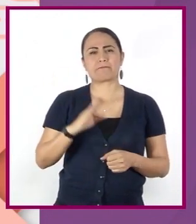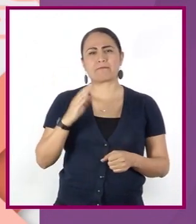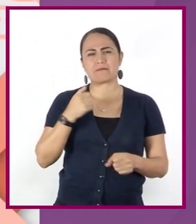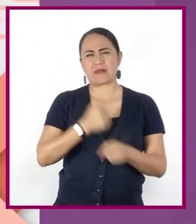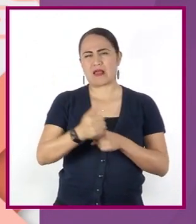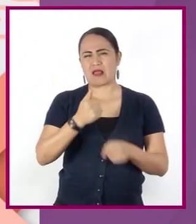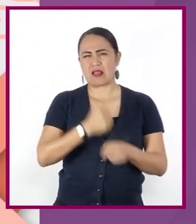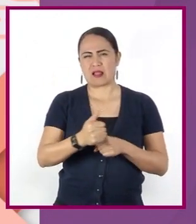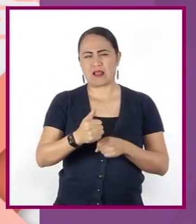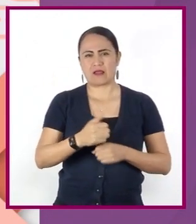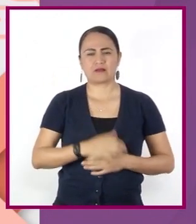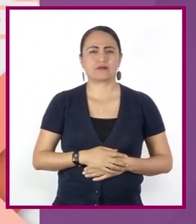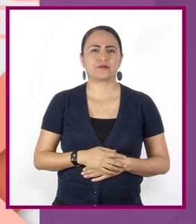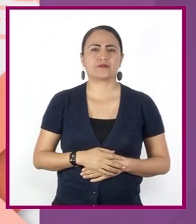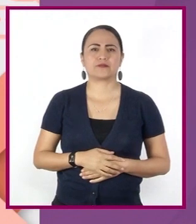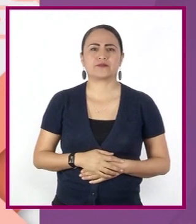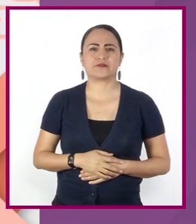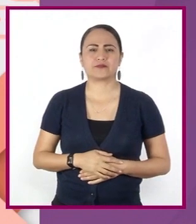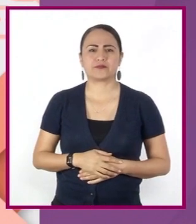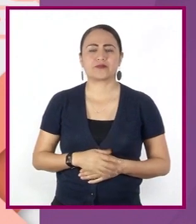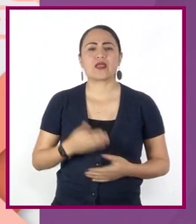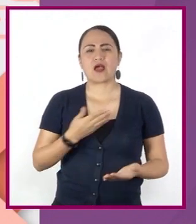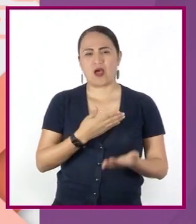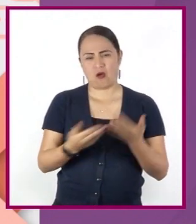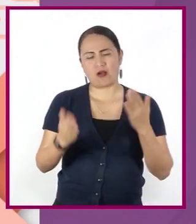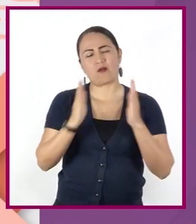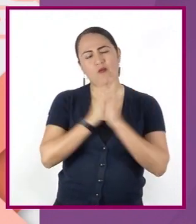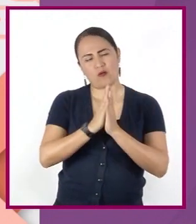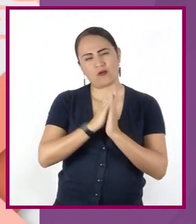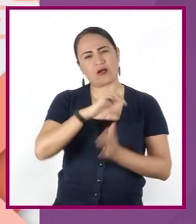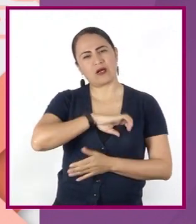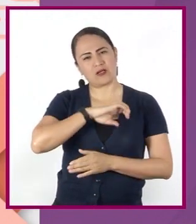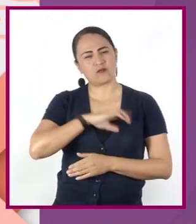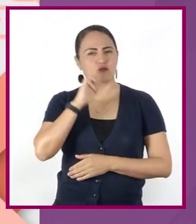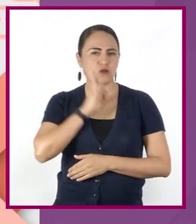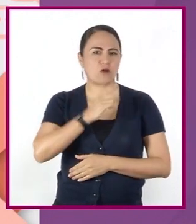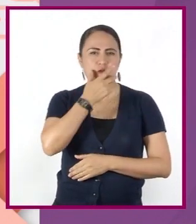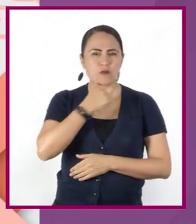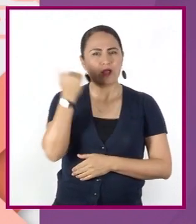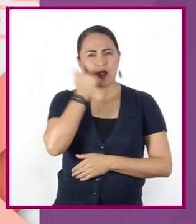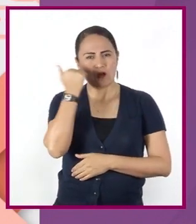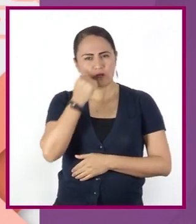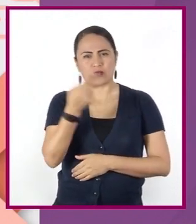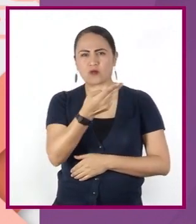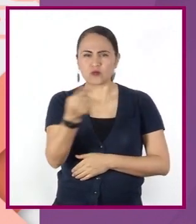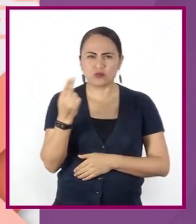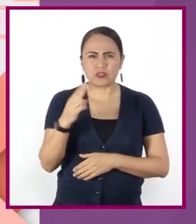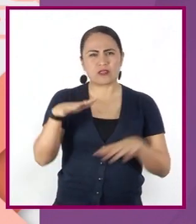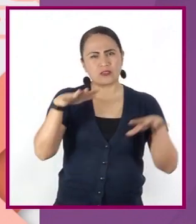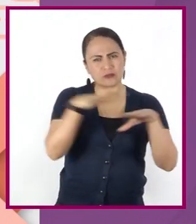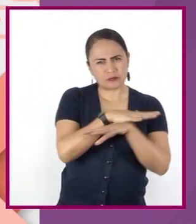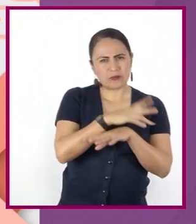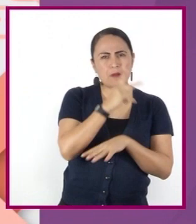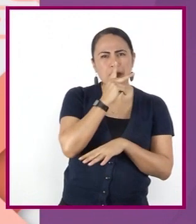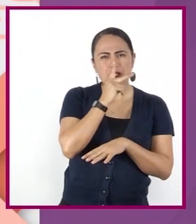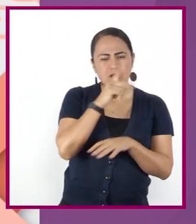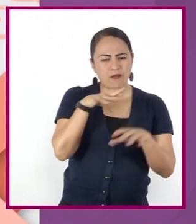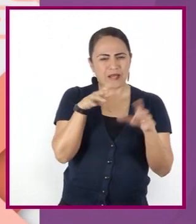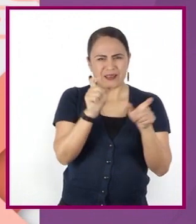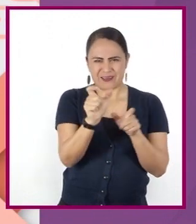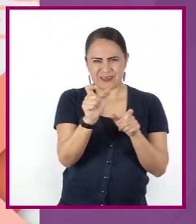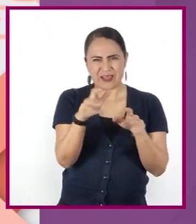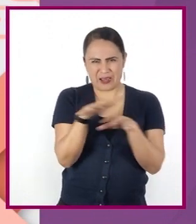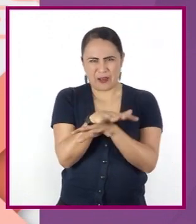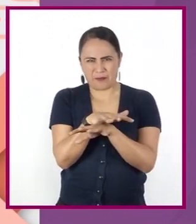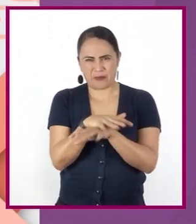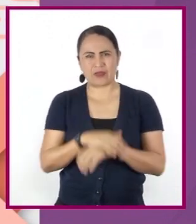bien. Ahora les pido, queridas alumnas y alumnos, que ustedes describan qué modifican estas palabras en el mensaje